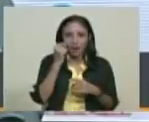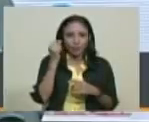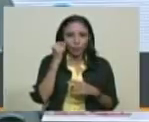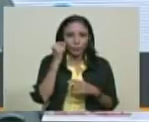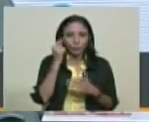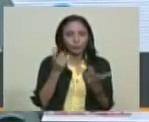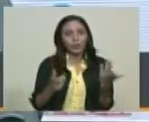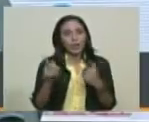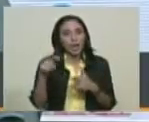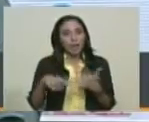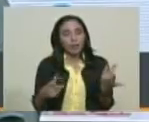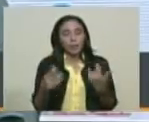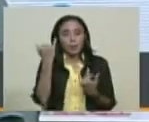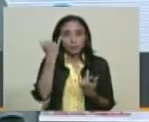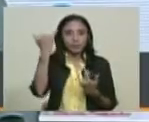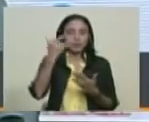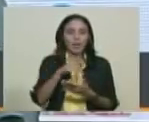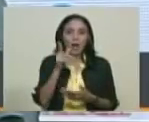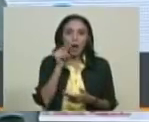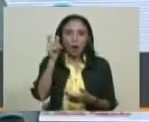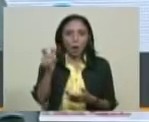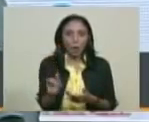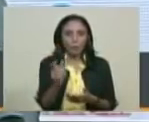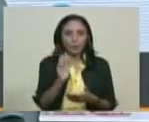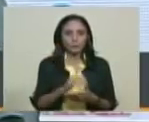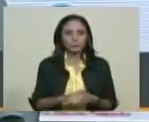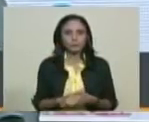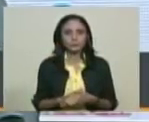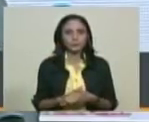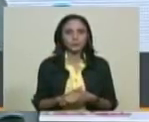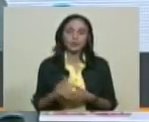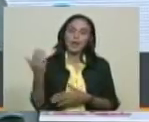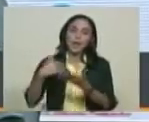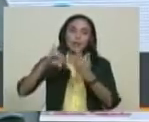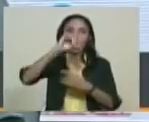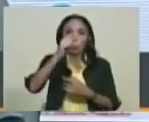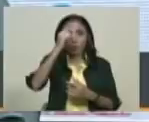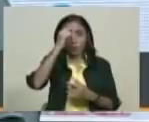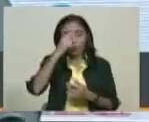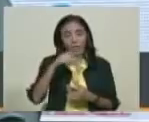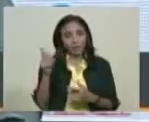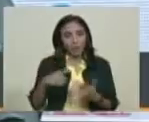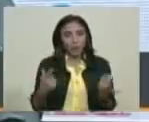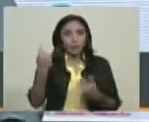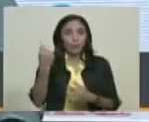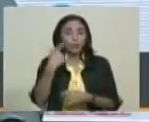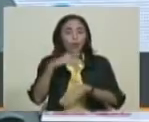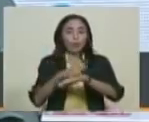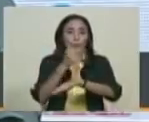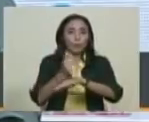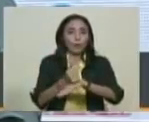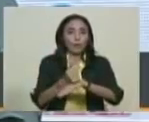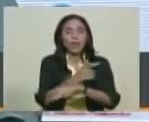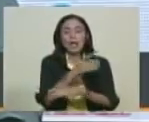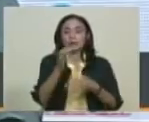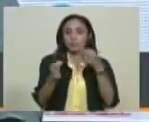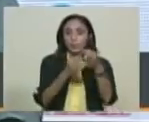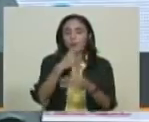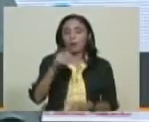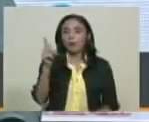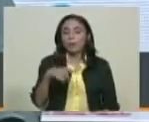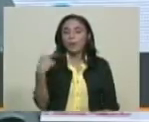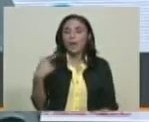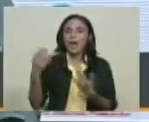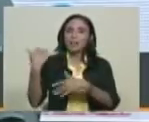operador político e intelectual el ex diputado Julio Borges y, como lo ha reconocido en sus declaraciones, el